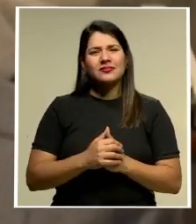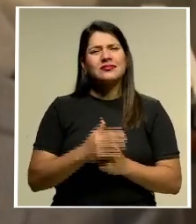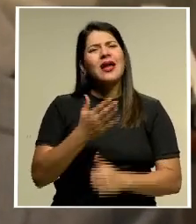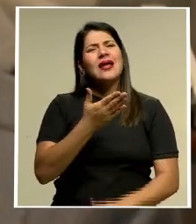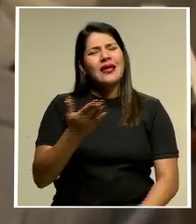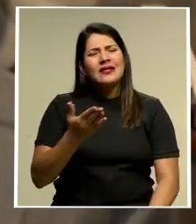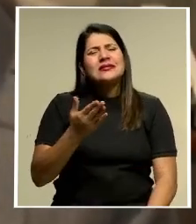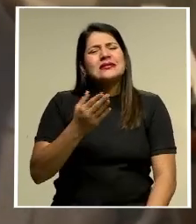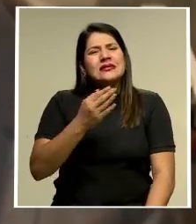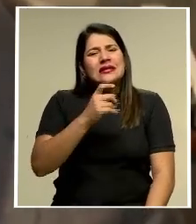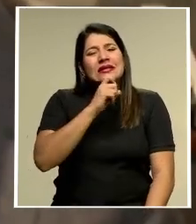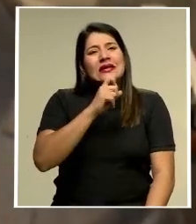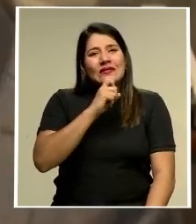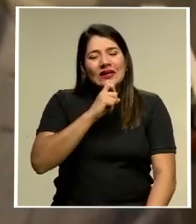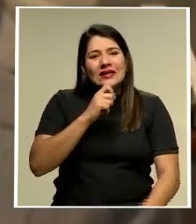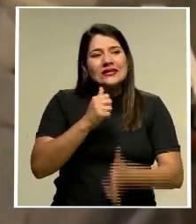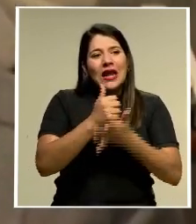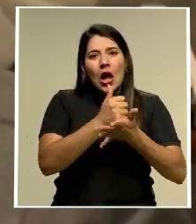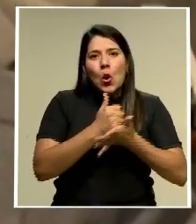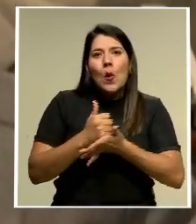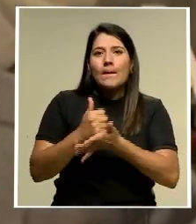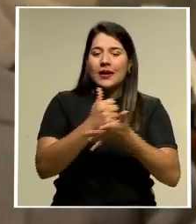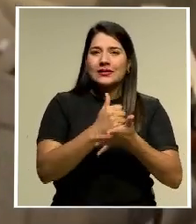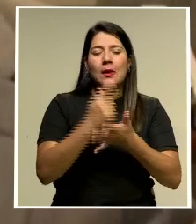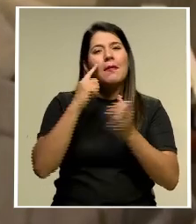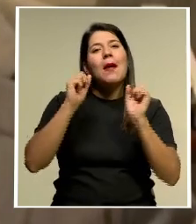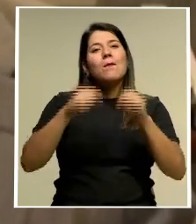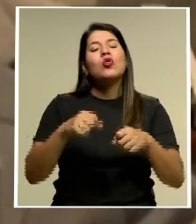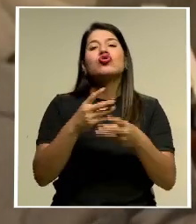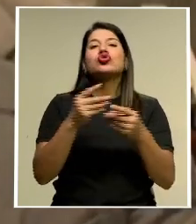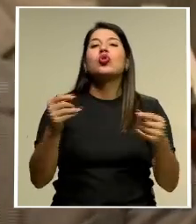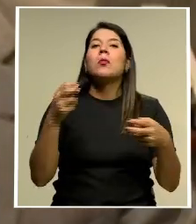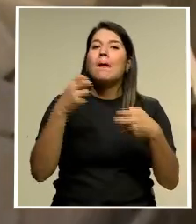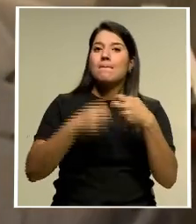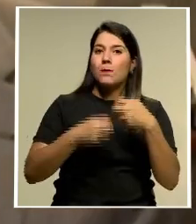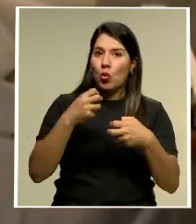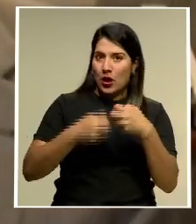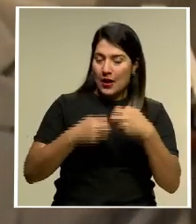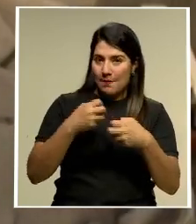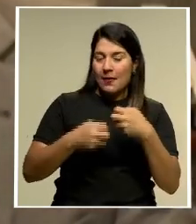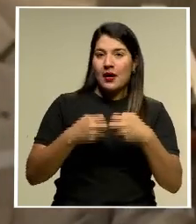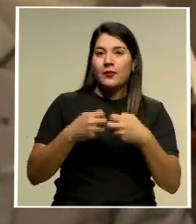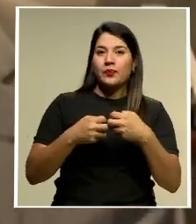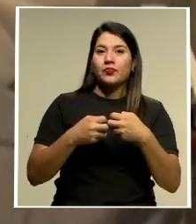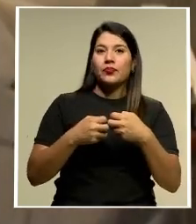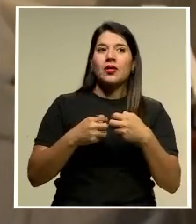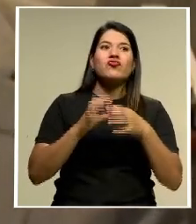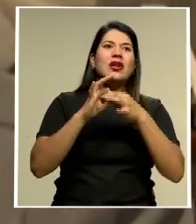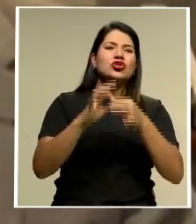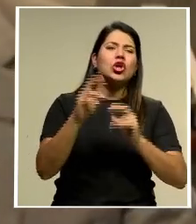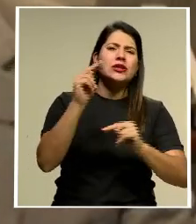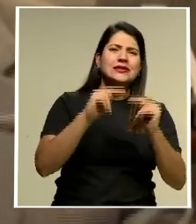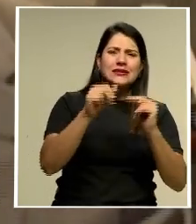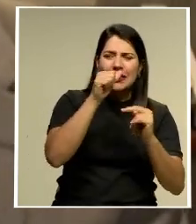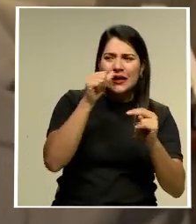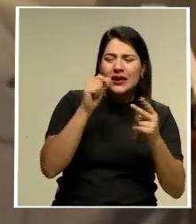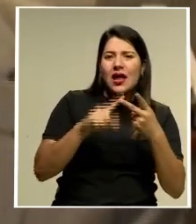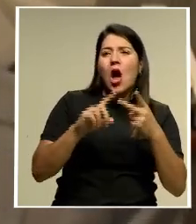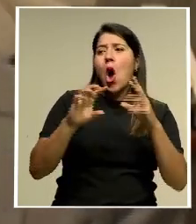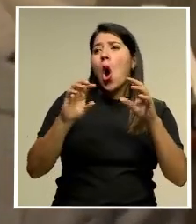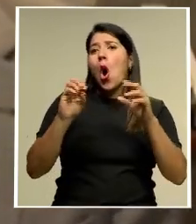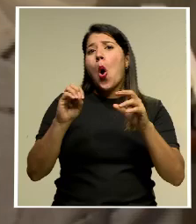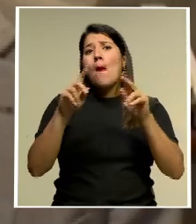difícil es la cooperación regional para resolver problemas de ámbito regional, de narcotráfico, de